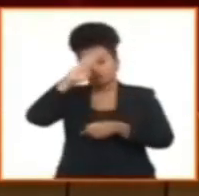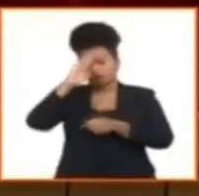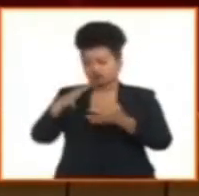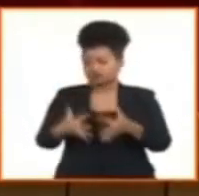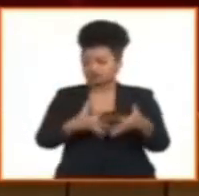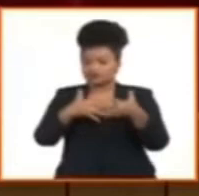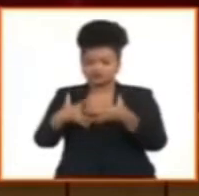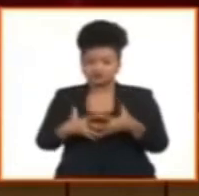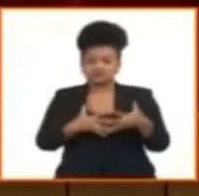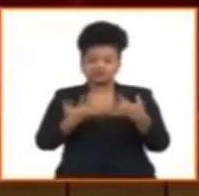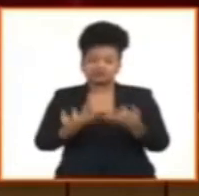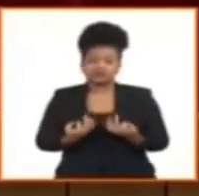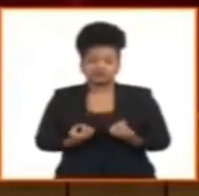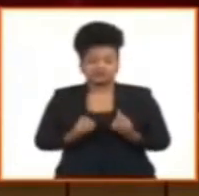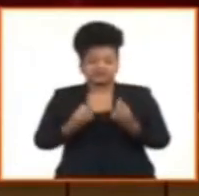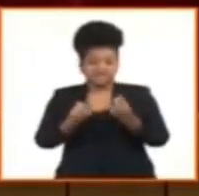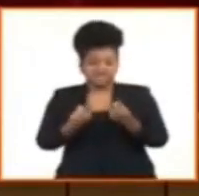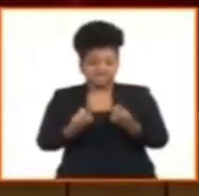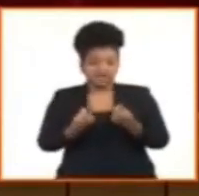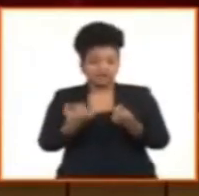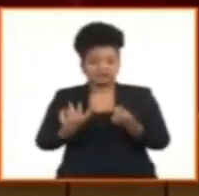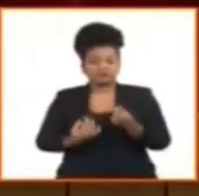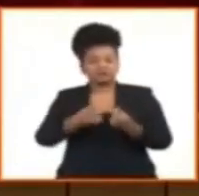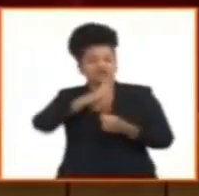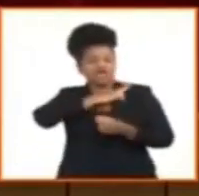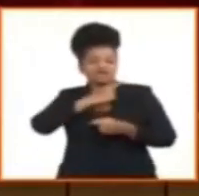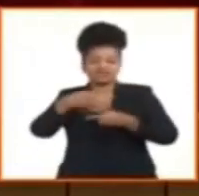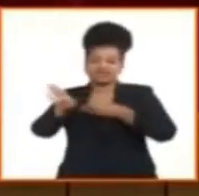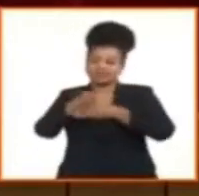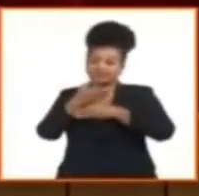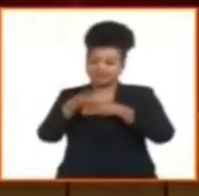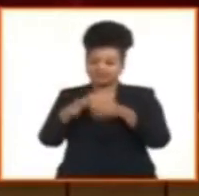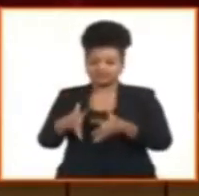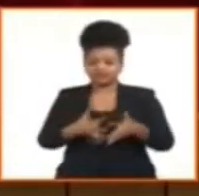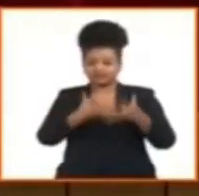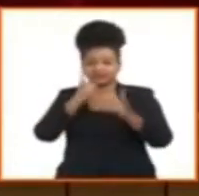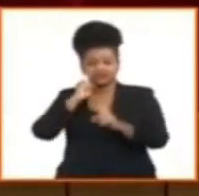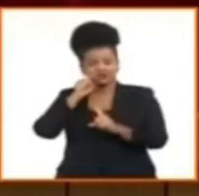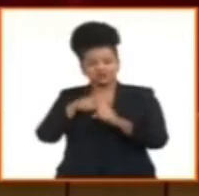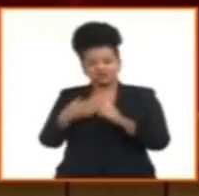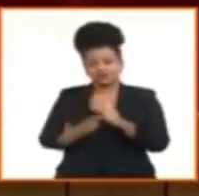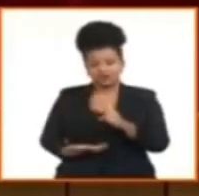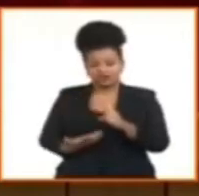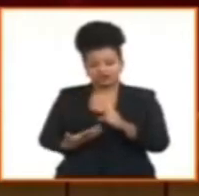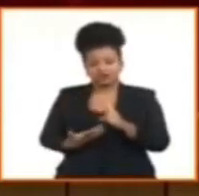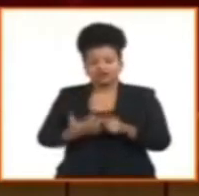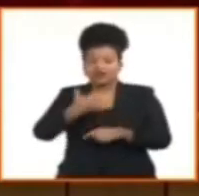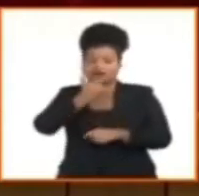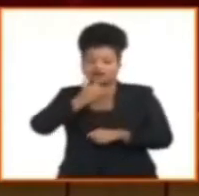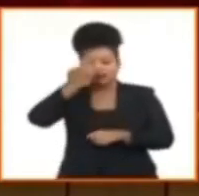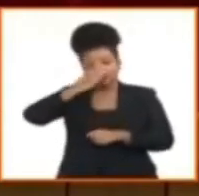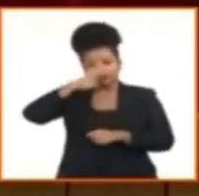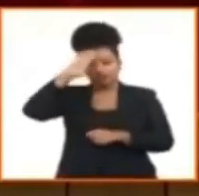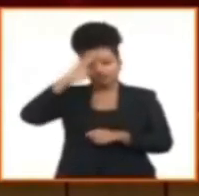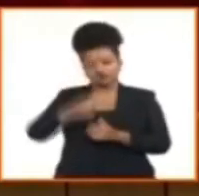generosamente financiados por todas las administraciones norteamericanas que tratan de construir realidades paralelas para robarle a Cuba el